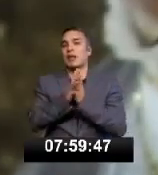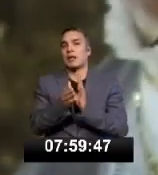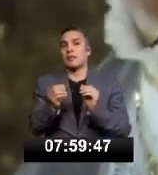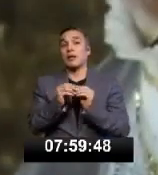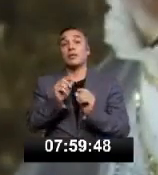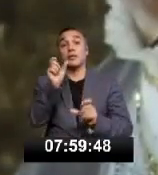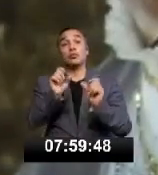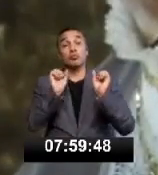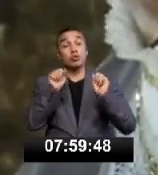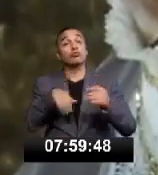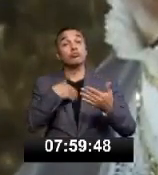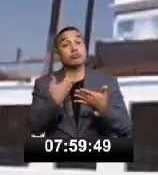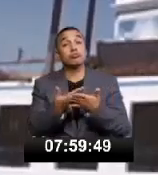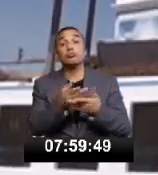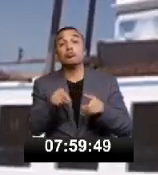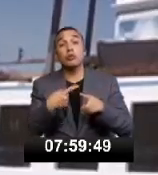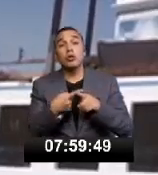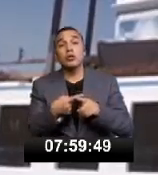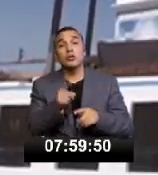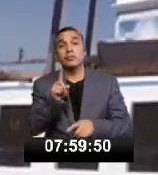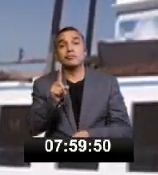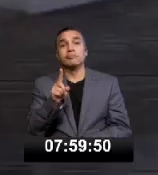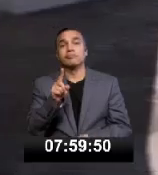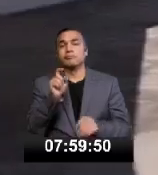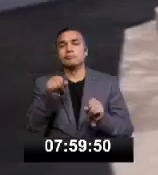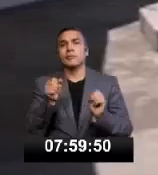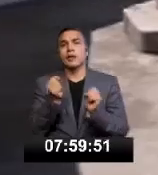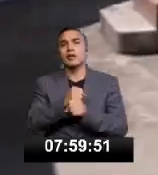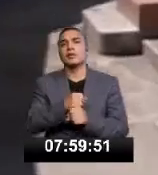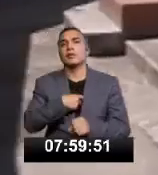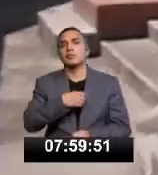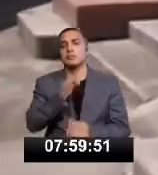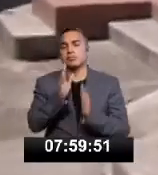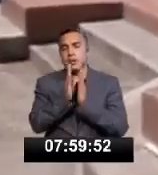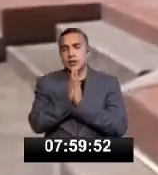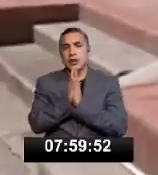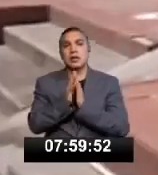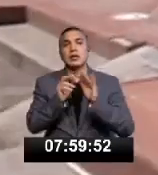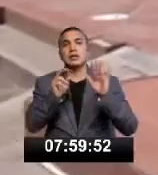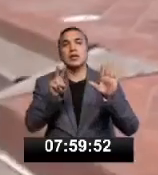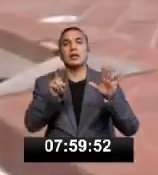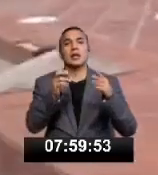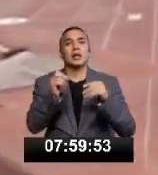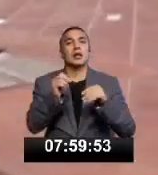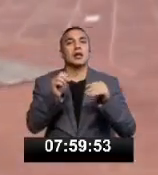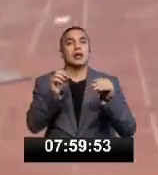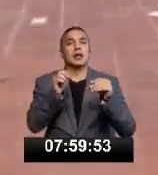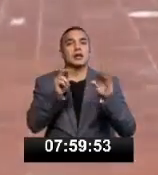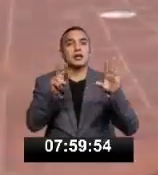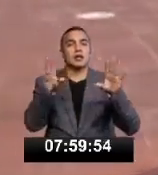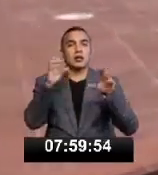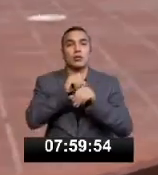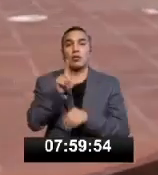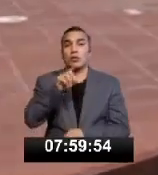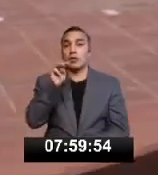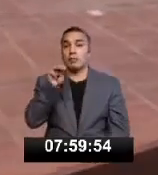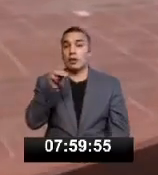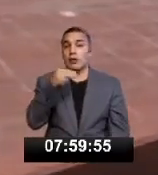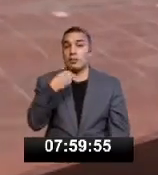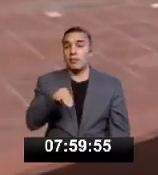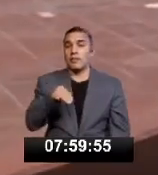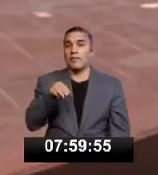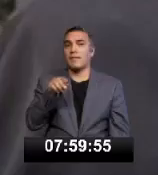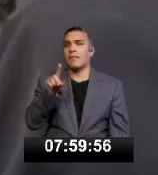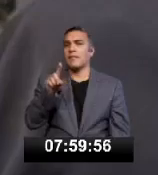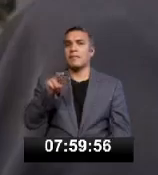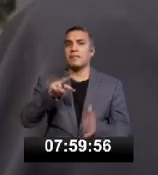fieles podrán asistir al Campo Mariano, donde se desarrollará la Eucaristía de las 7 y 19 horas. Lunes, martes, miércoles,